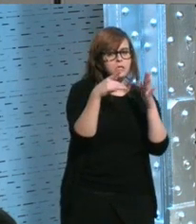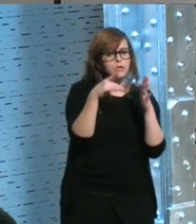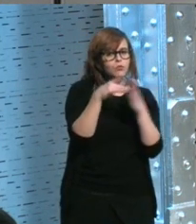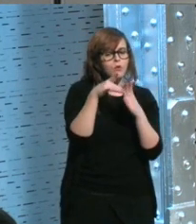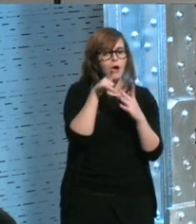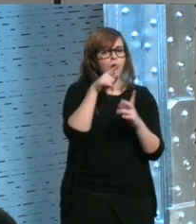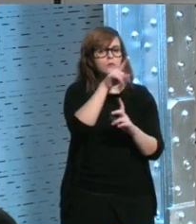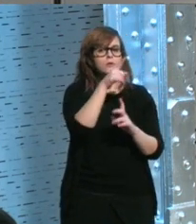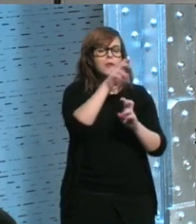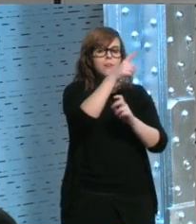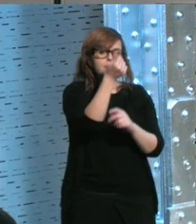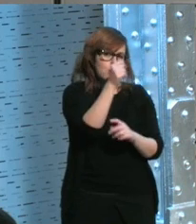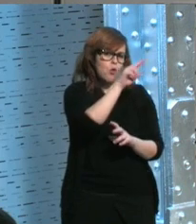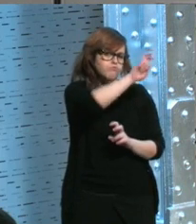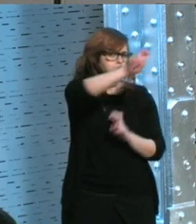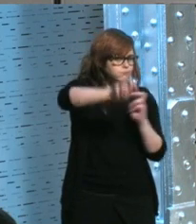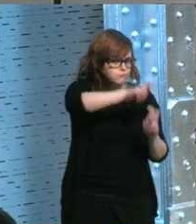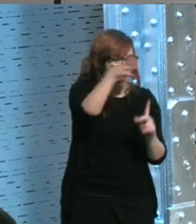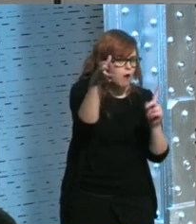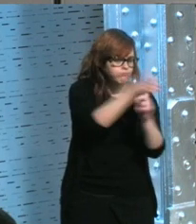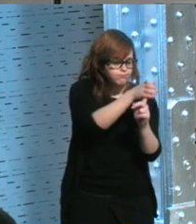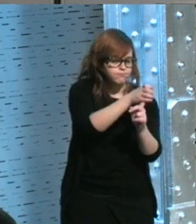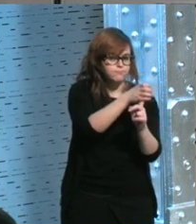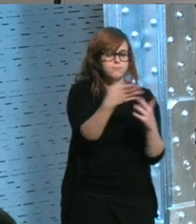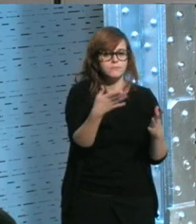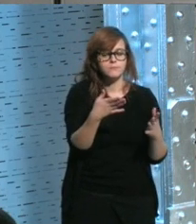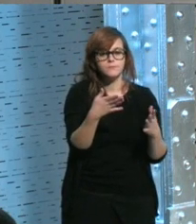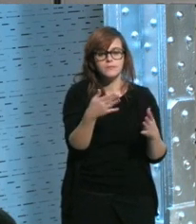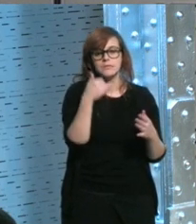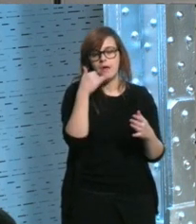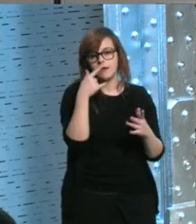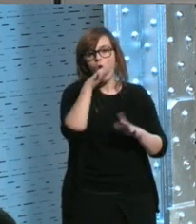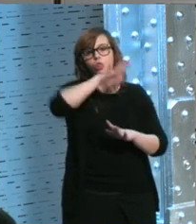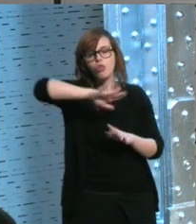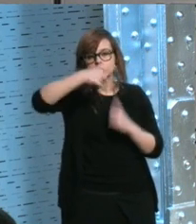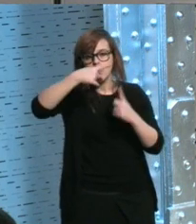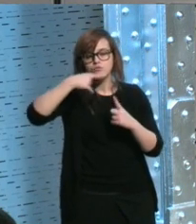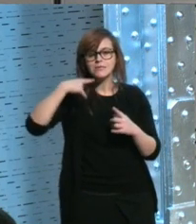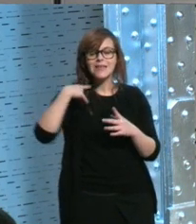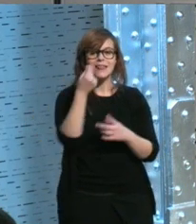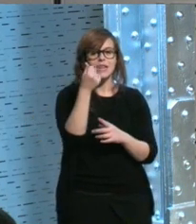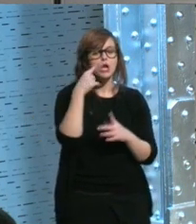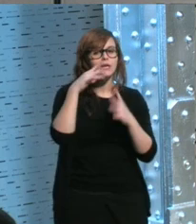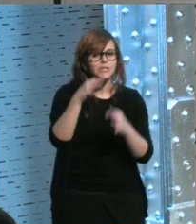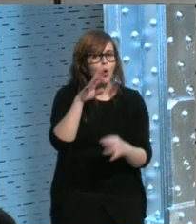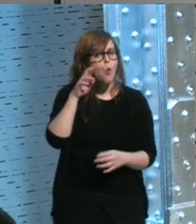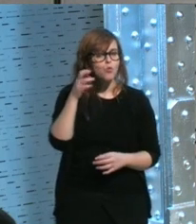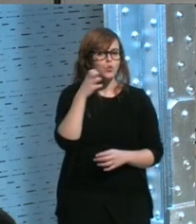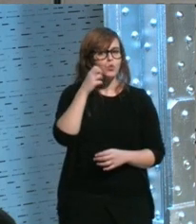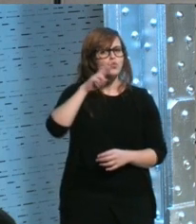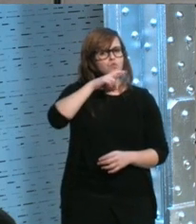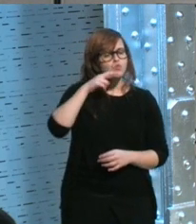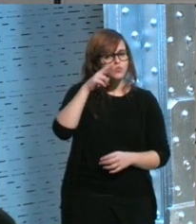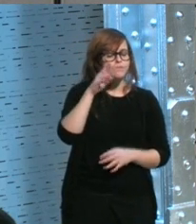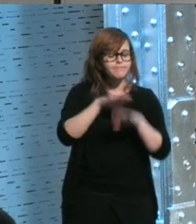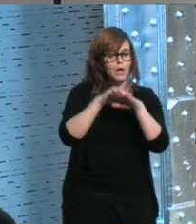y encontrar dinero a todos esos niveles. Entonces tienes lugares donde hay más dinero, capital de riesgo, por ejemplo en Rusia, y